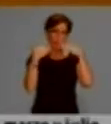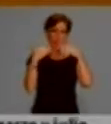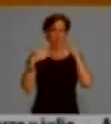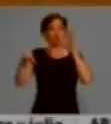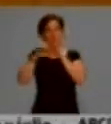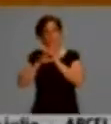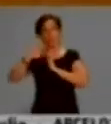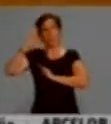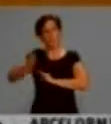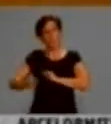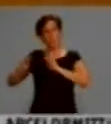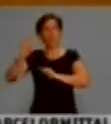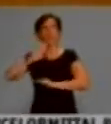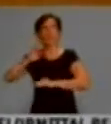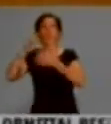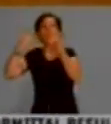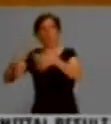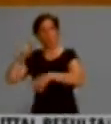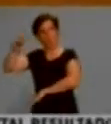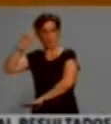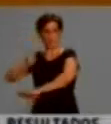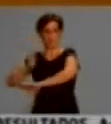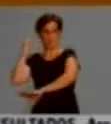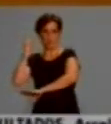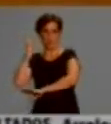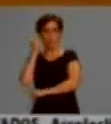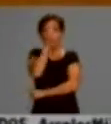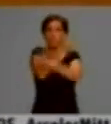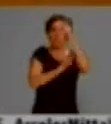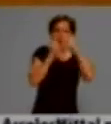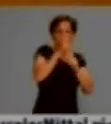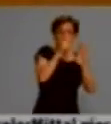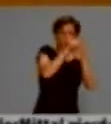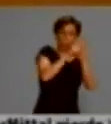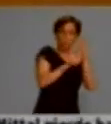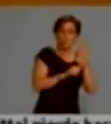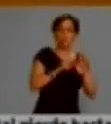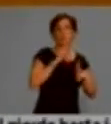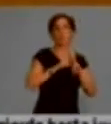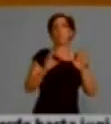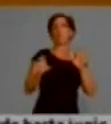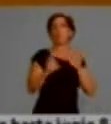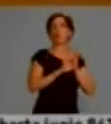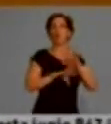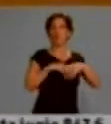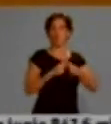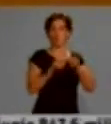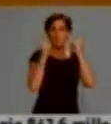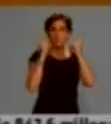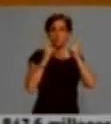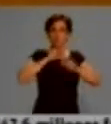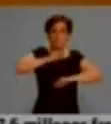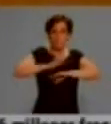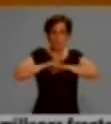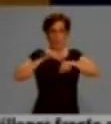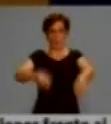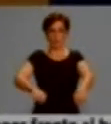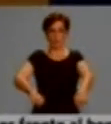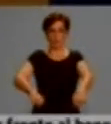Penal y sus delitos se miden en los tribunales. Pero hay códigos democráticos, cuyo cumplimiento se dirime aquí, en esta